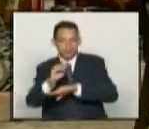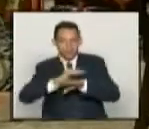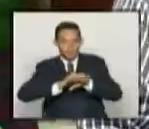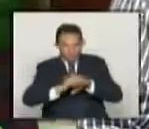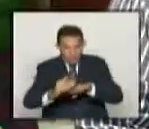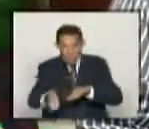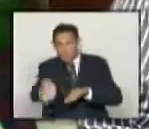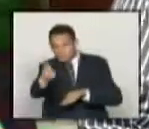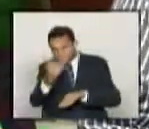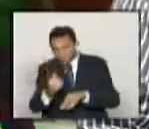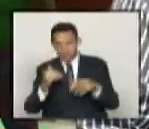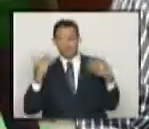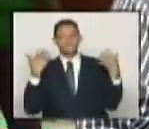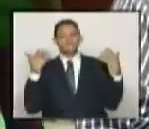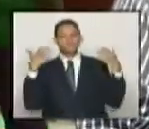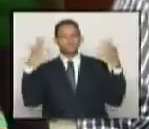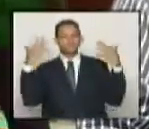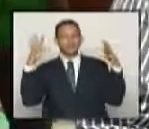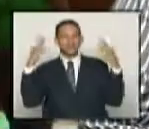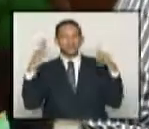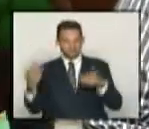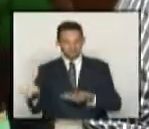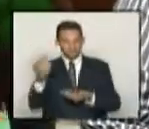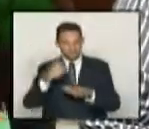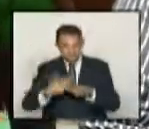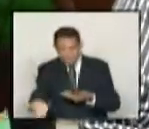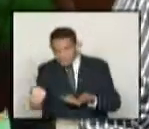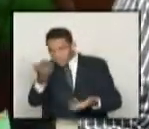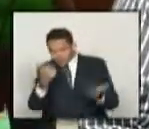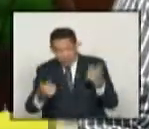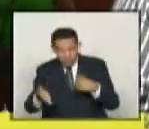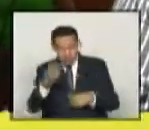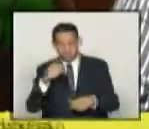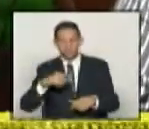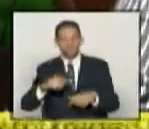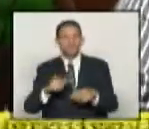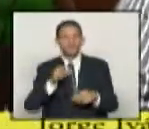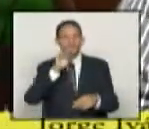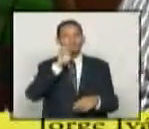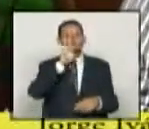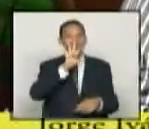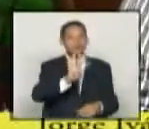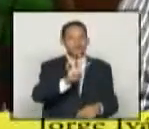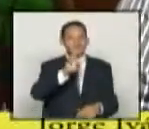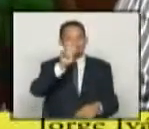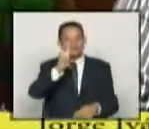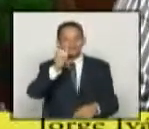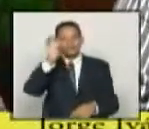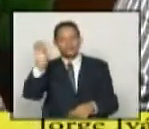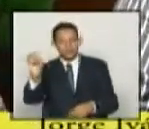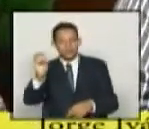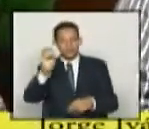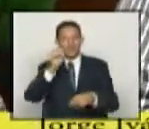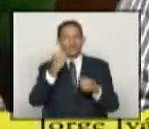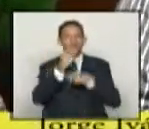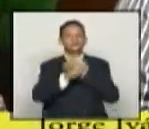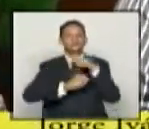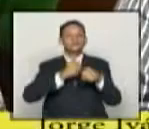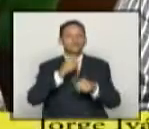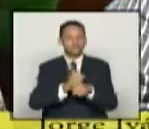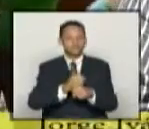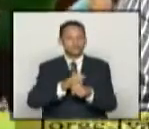fiestas aniversarias de Anserma. Anserma, la abuela de Caldas, cumple 475 años. Un 15